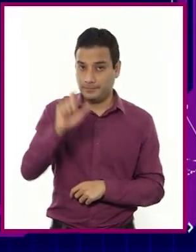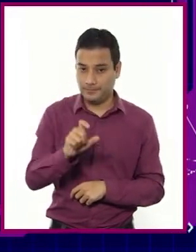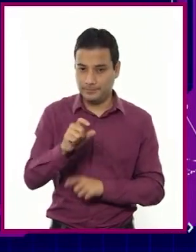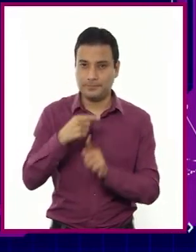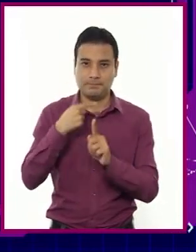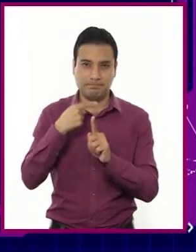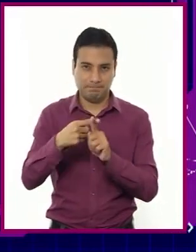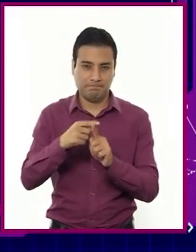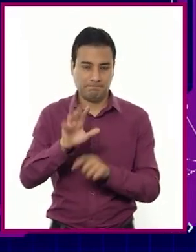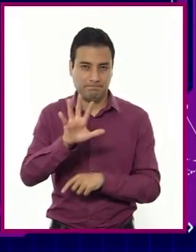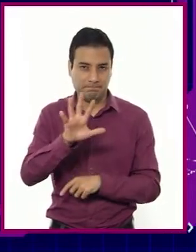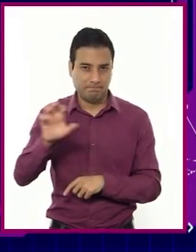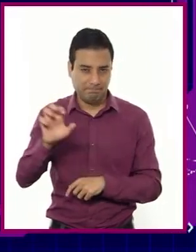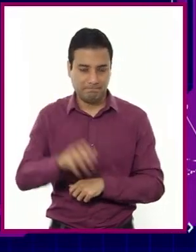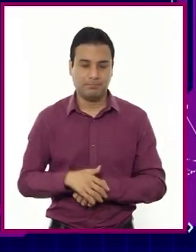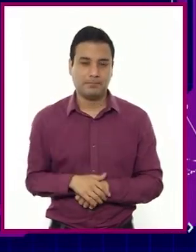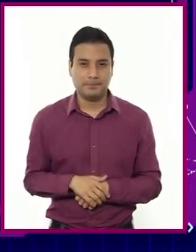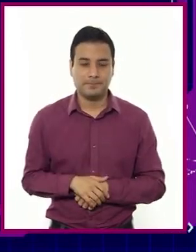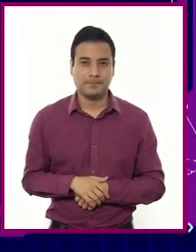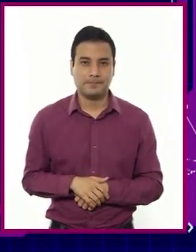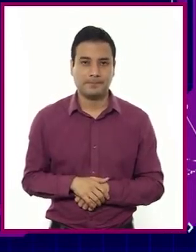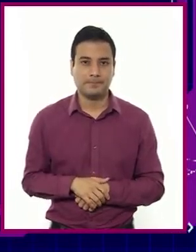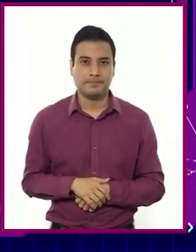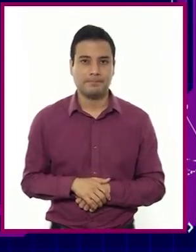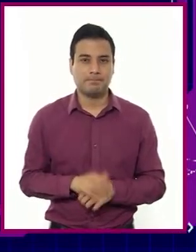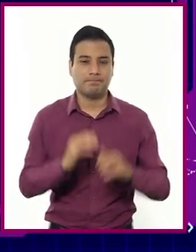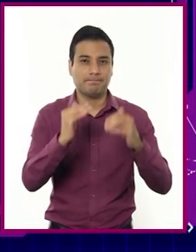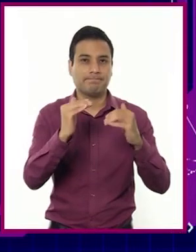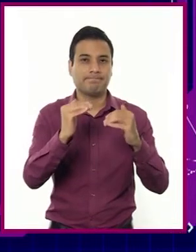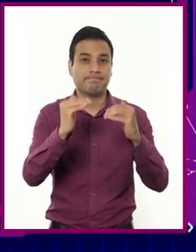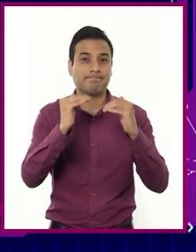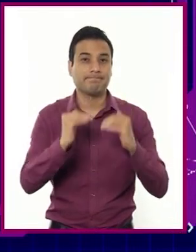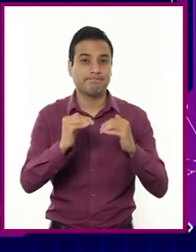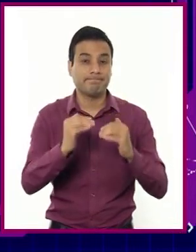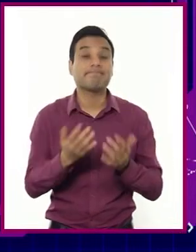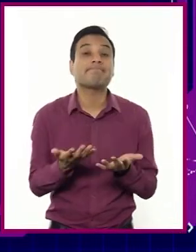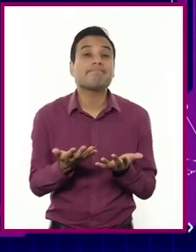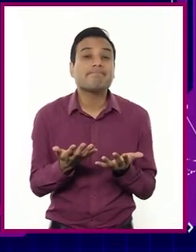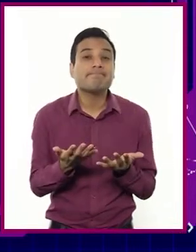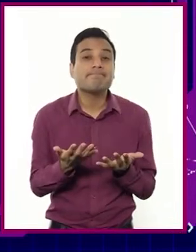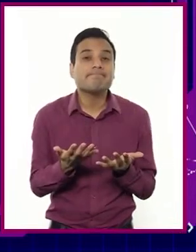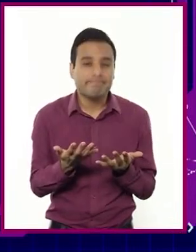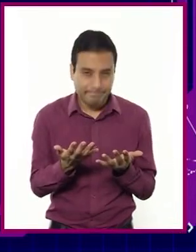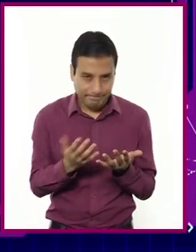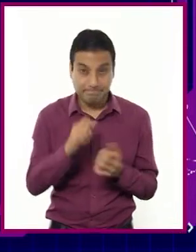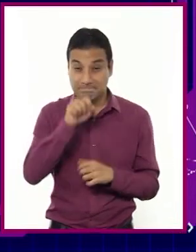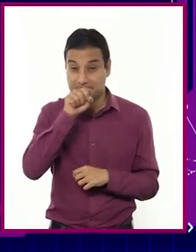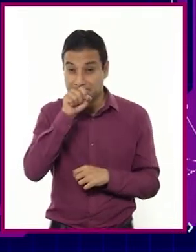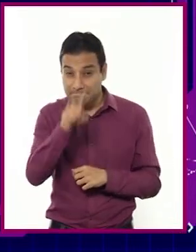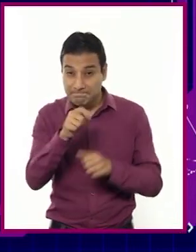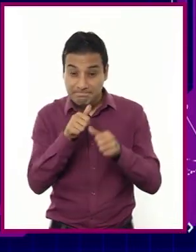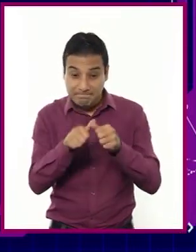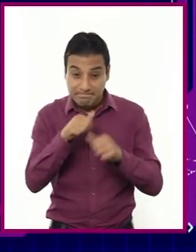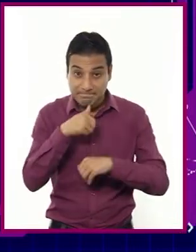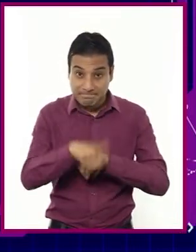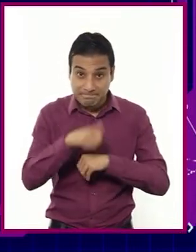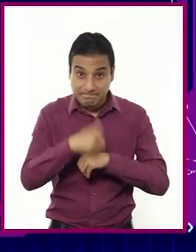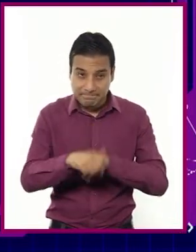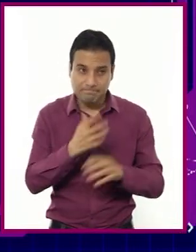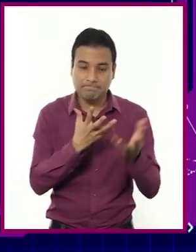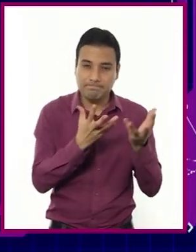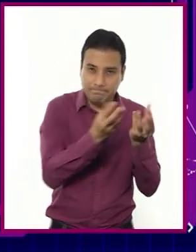40x más 500. ¿Qué paso sigue? Debemos agrupar términos semejantes, ayudándonos